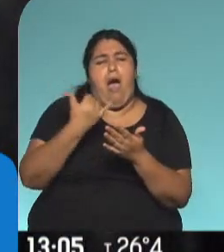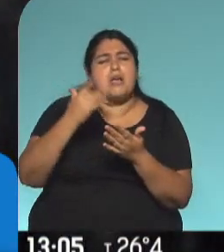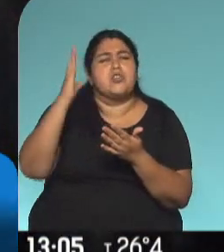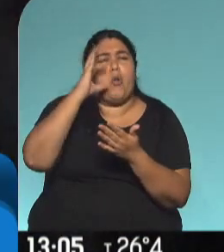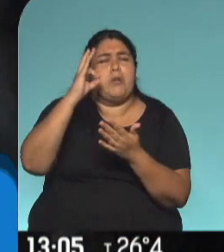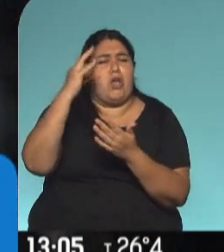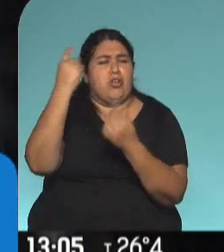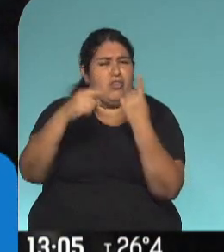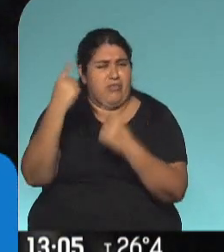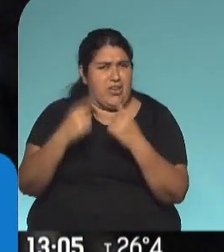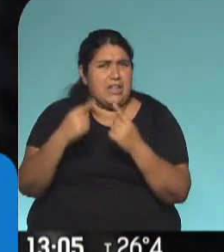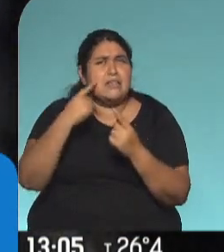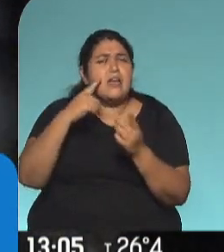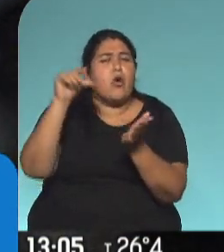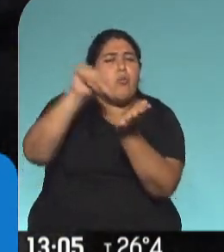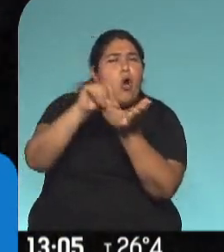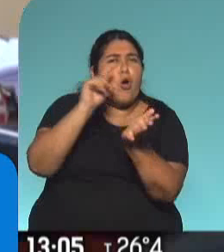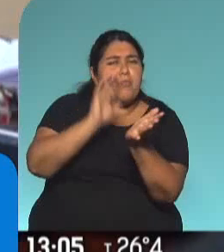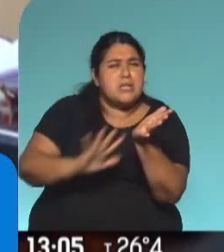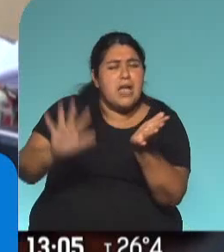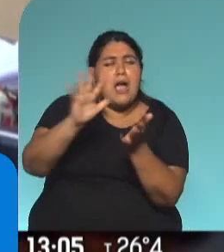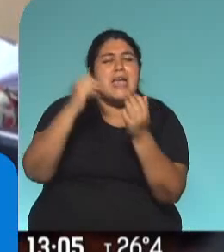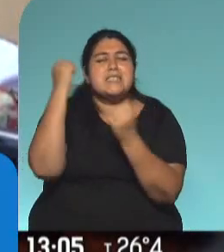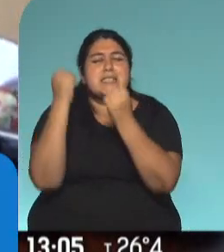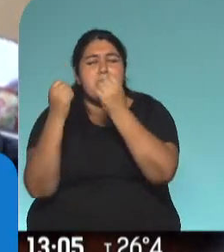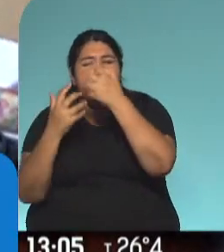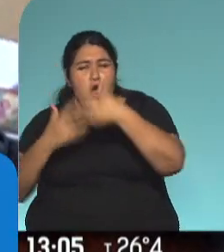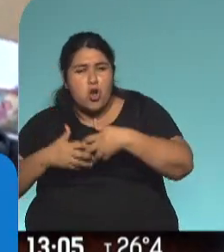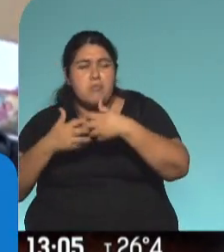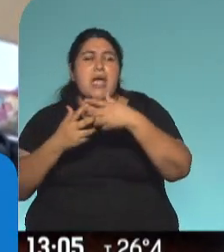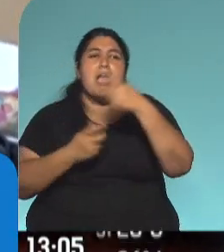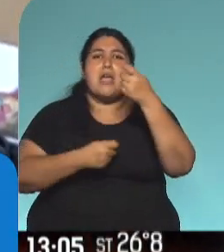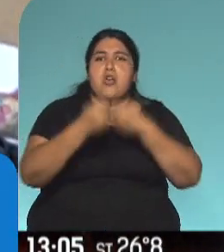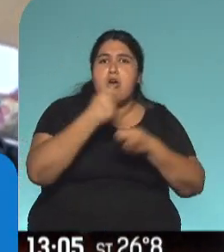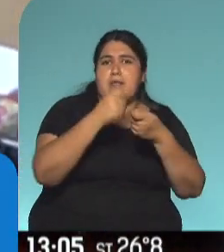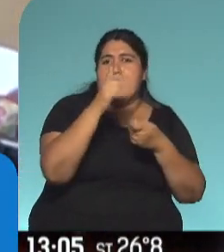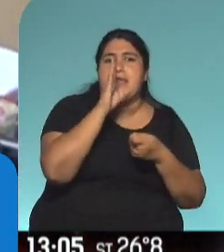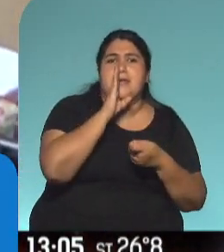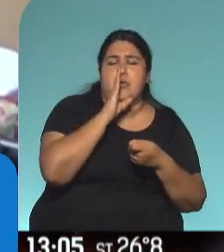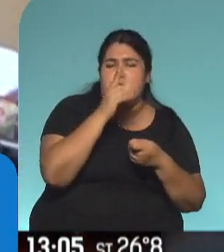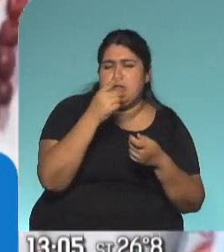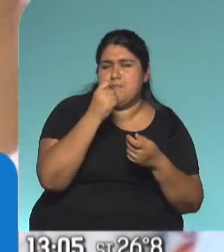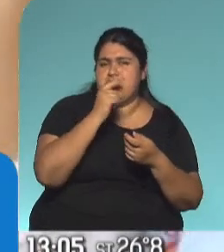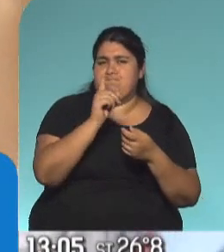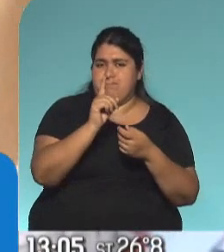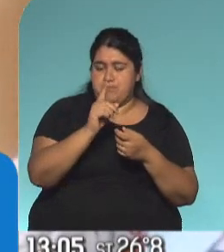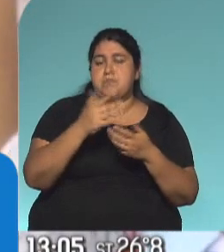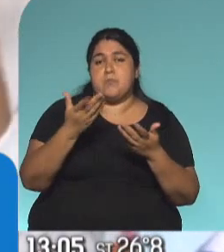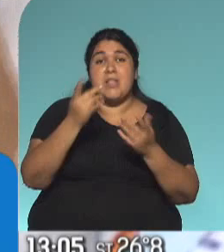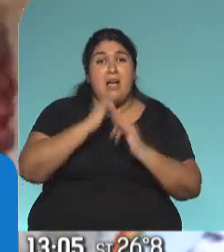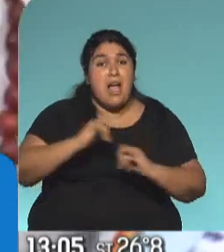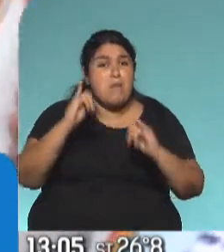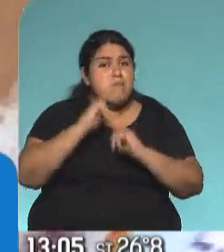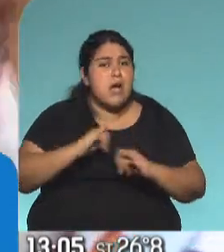favor de la austeridad del Estado, el sistema financiero y un acuerdo comercial con Estados Unidos. En la campaña,